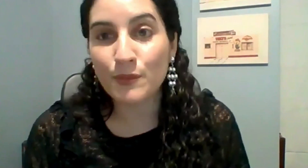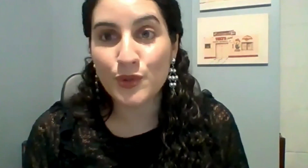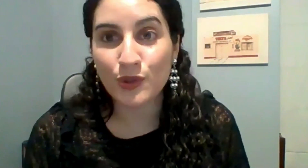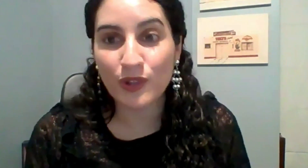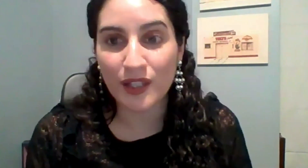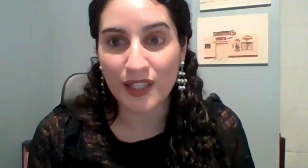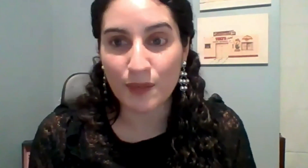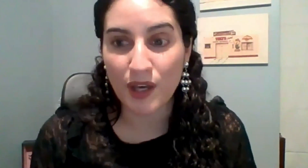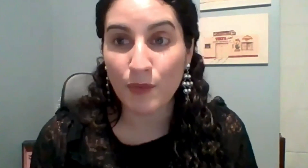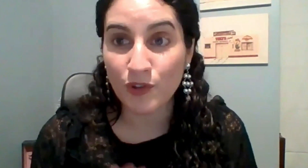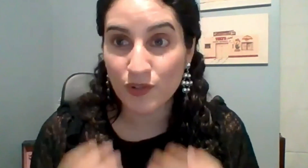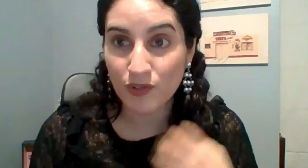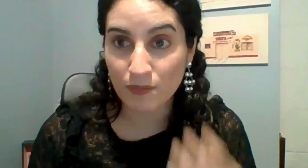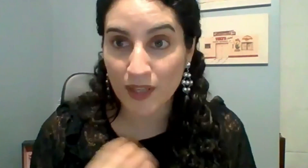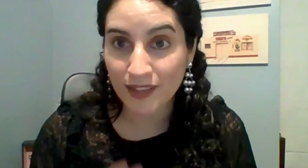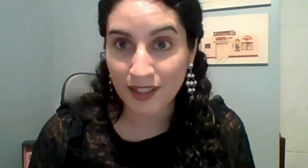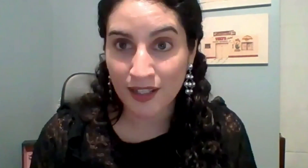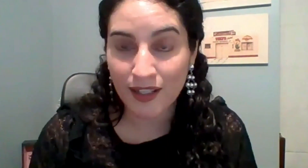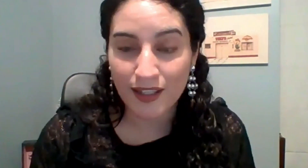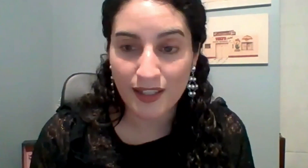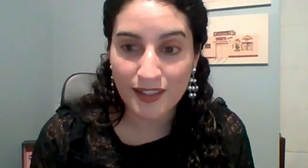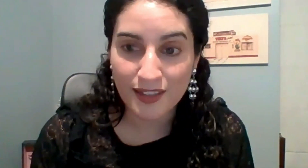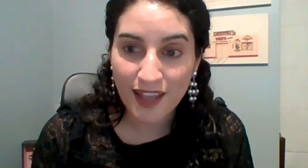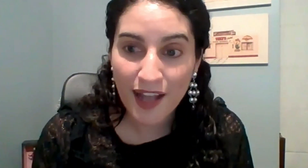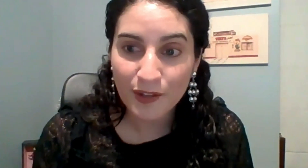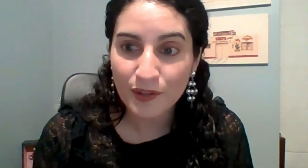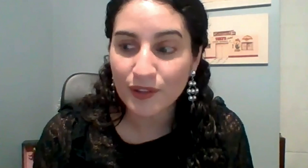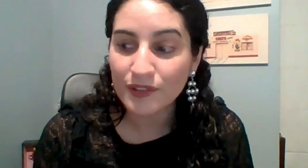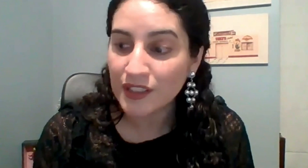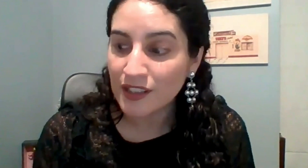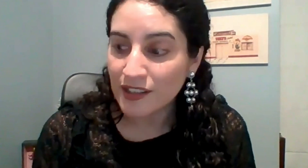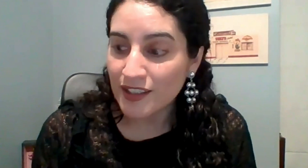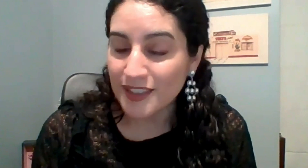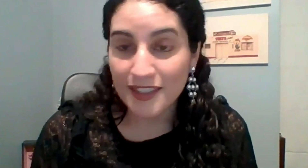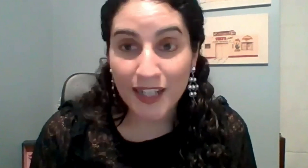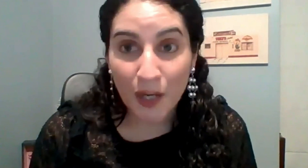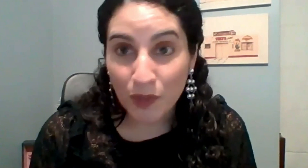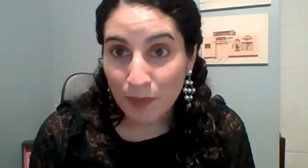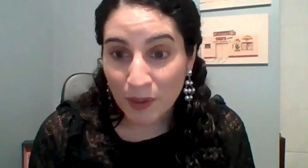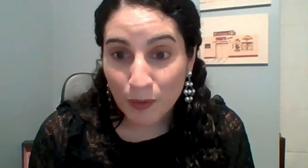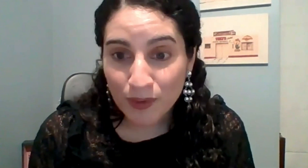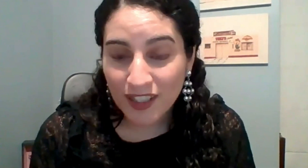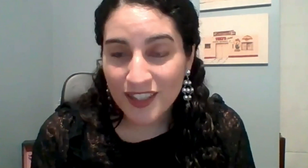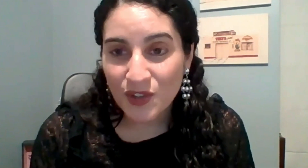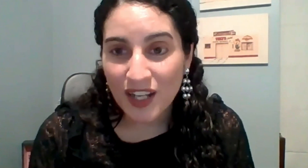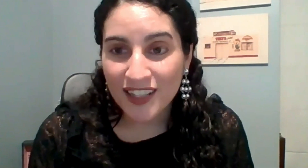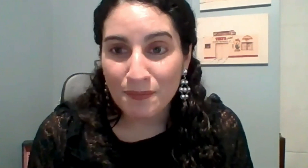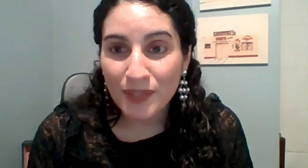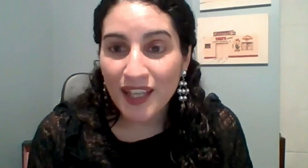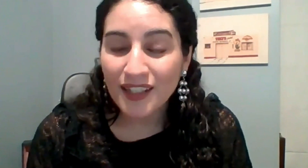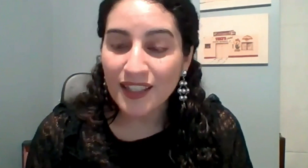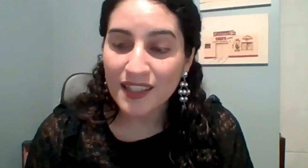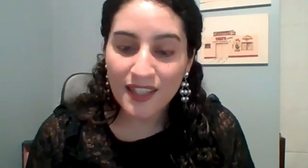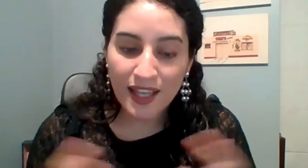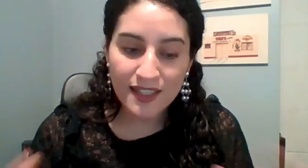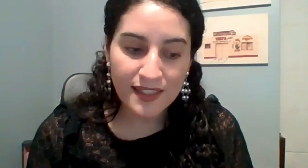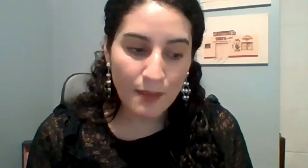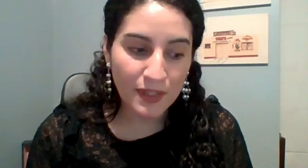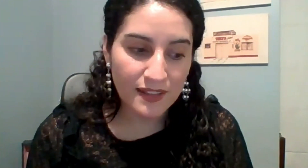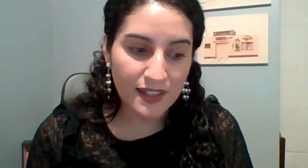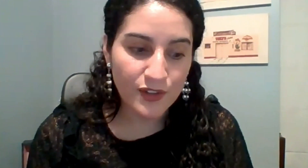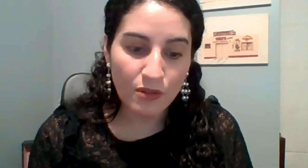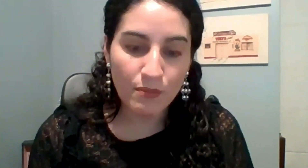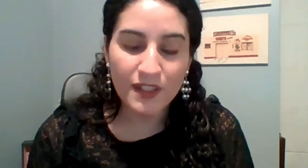interesa mucho que podamos mantener este diálogo. Si tienen alguna pregunta adicional también, y